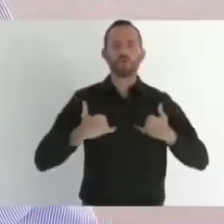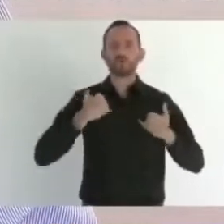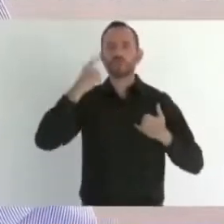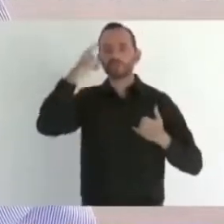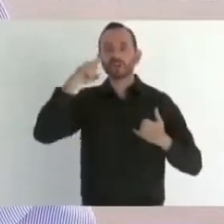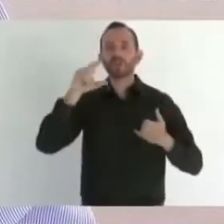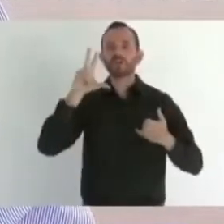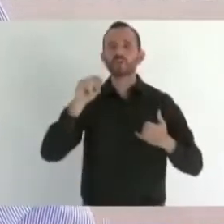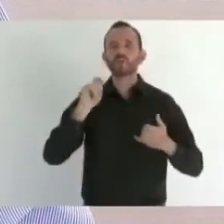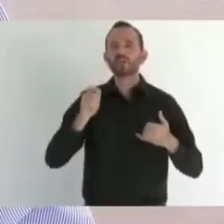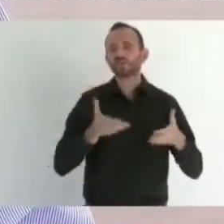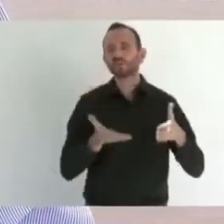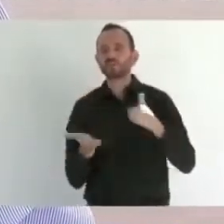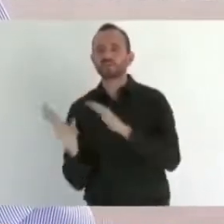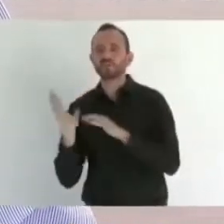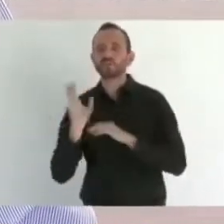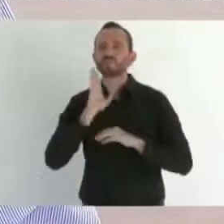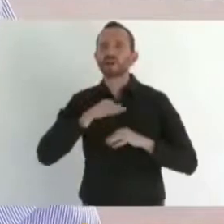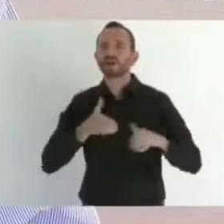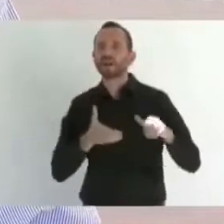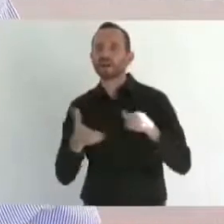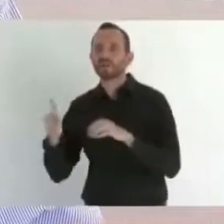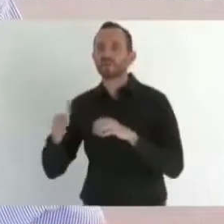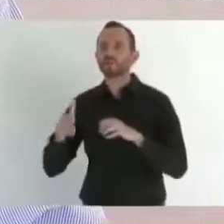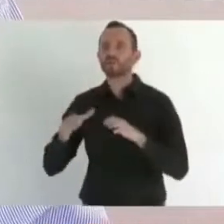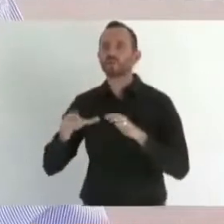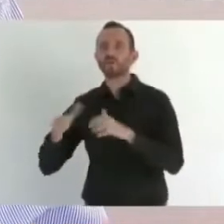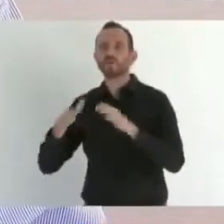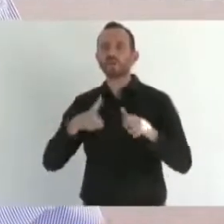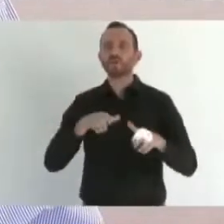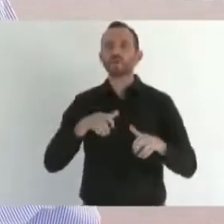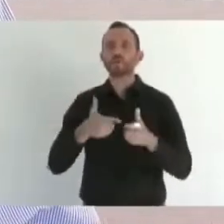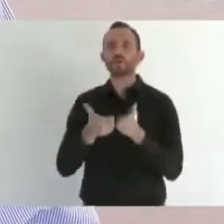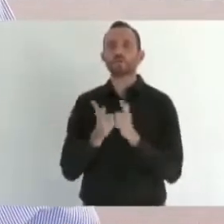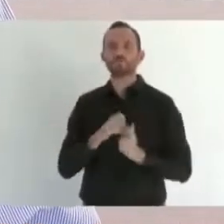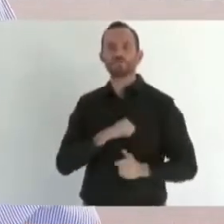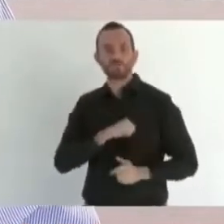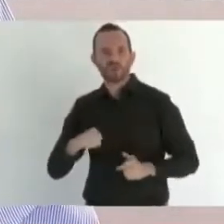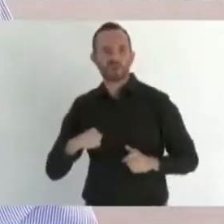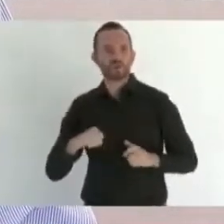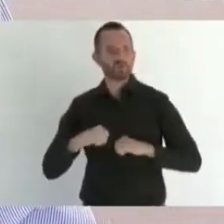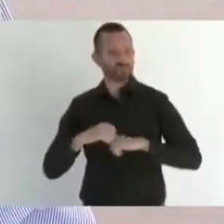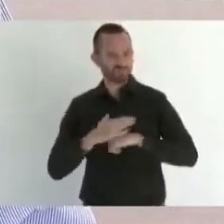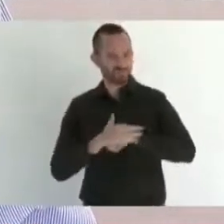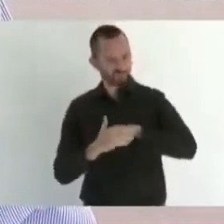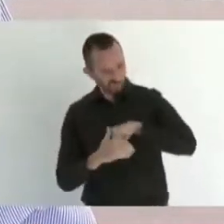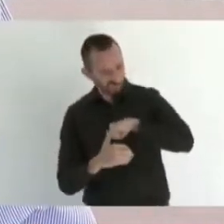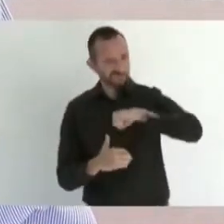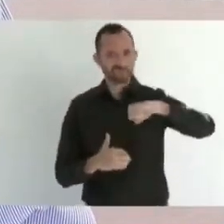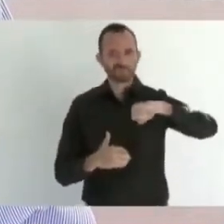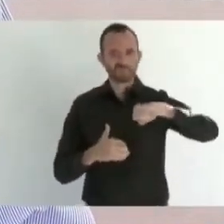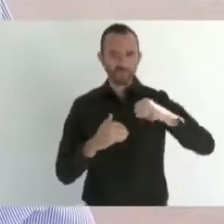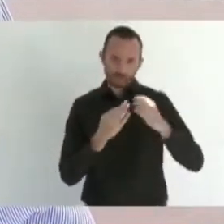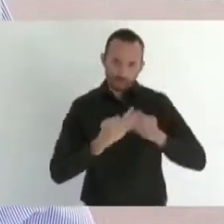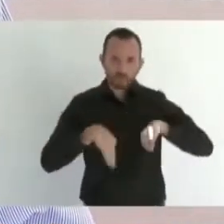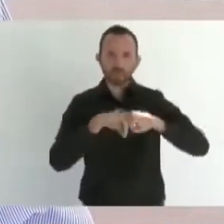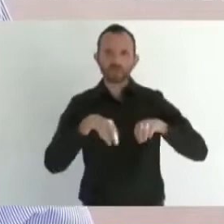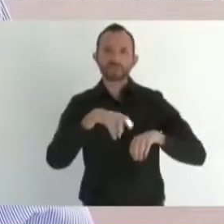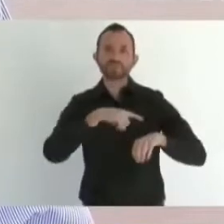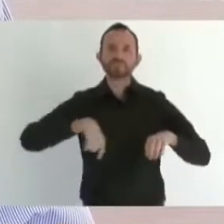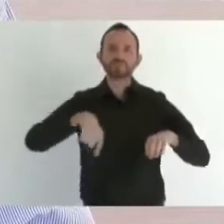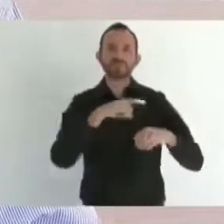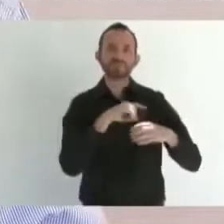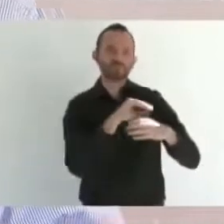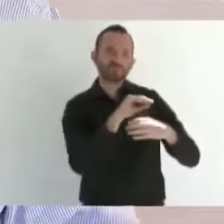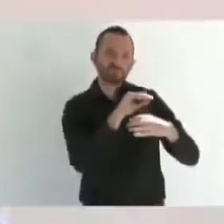bandas eso es lo más importante no darle la espalda a los jóvenes